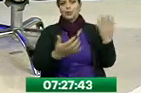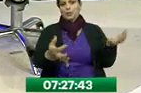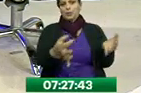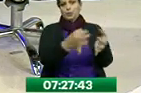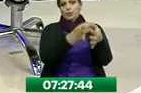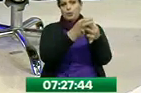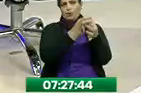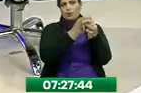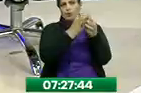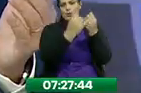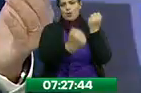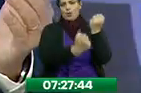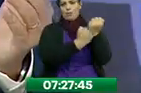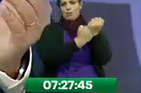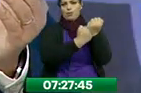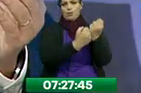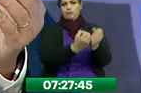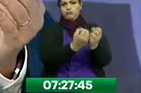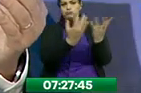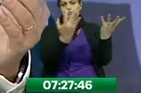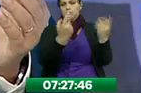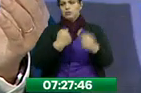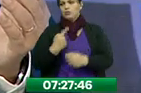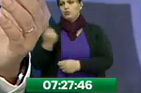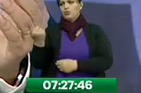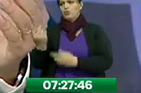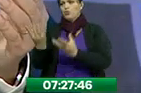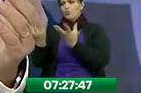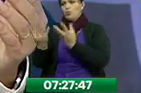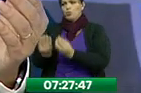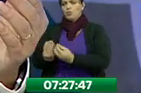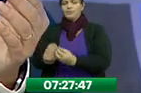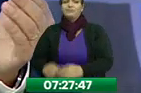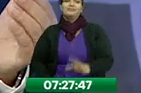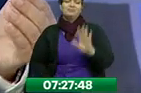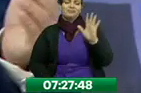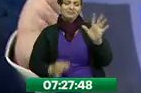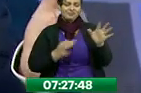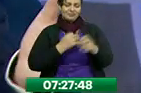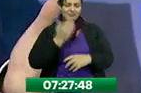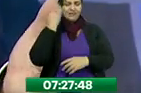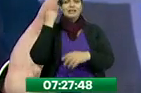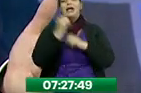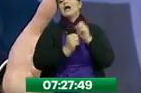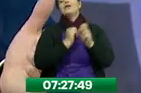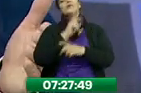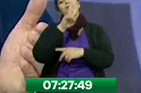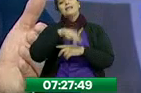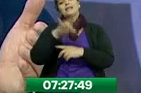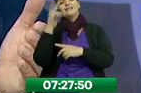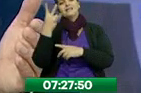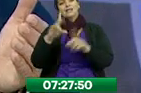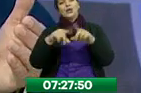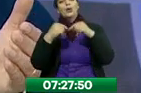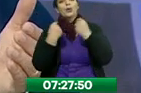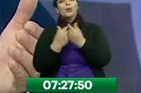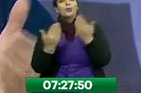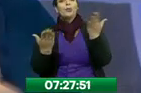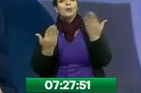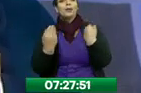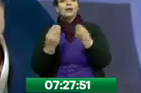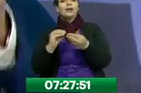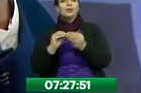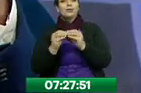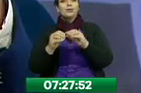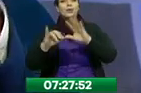el 2017, donde precisamente el Partido Social Cristiano tuvo su candidata y creo tuvo el suyo.